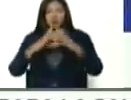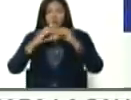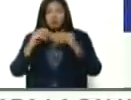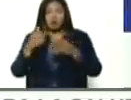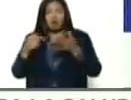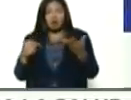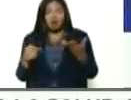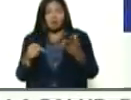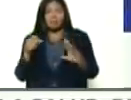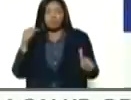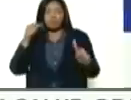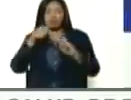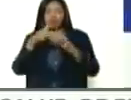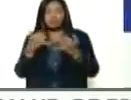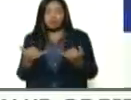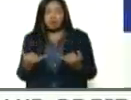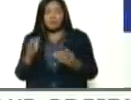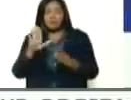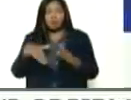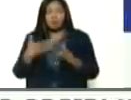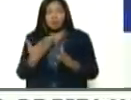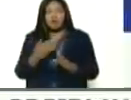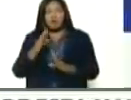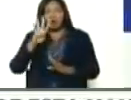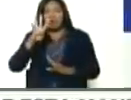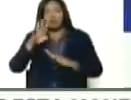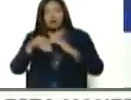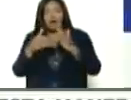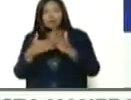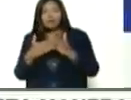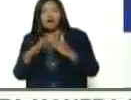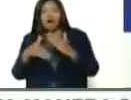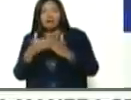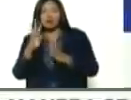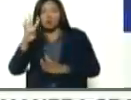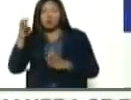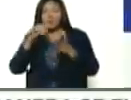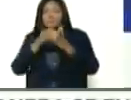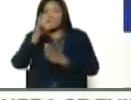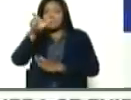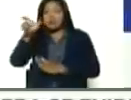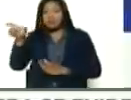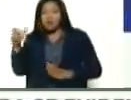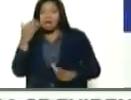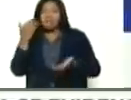proyecciones de 100 que se nos podía disparar tres mil cuatro mil casos diarios o más